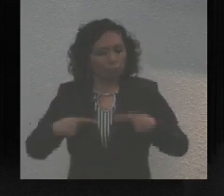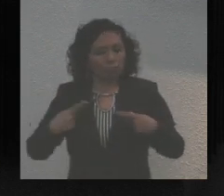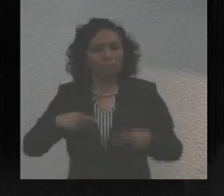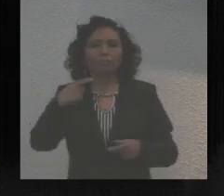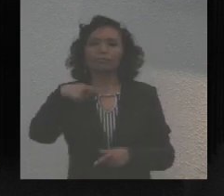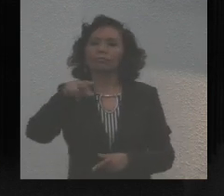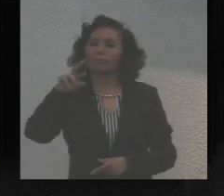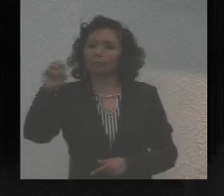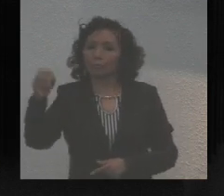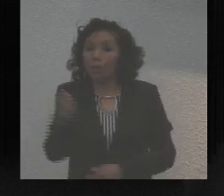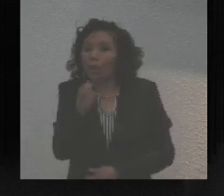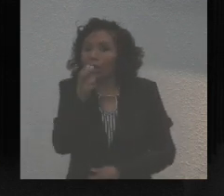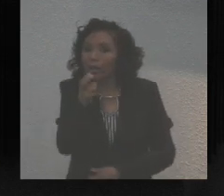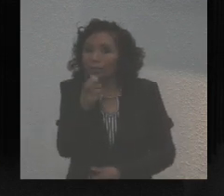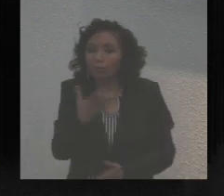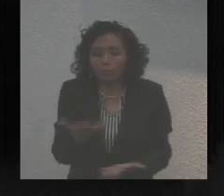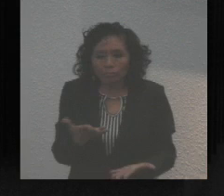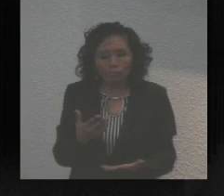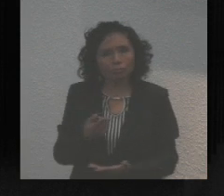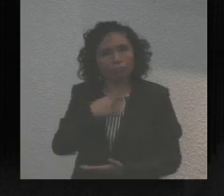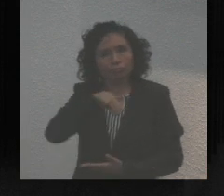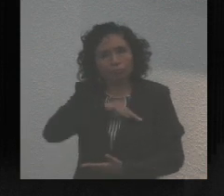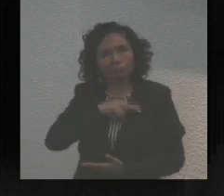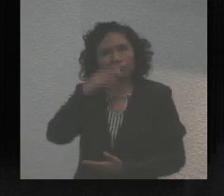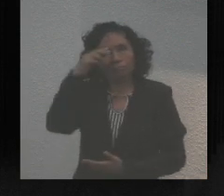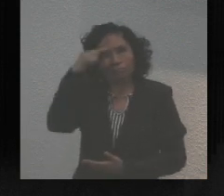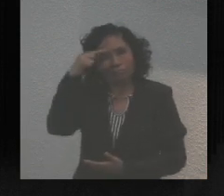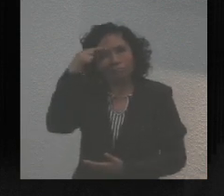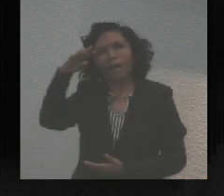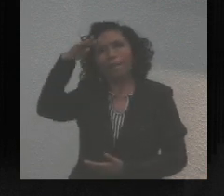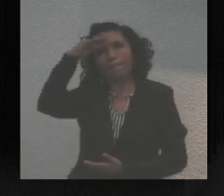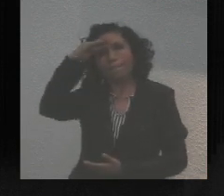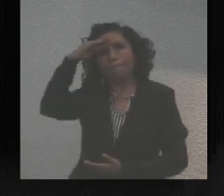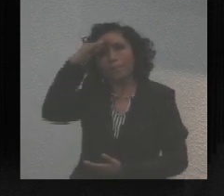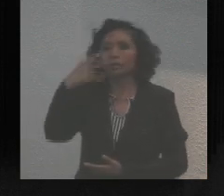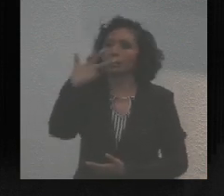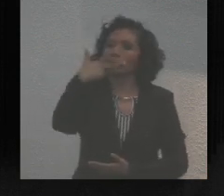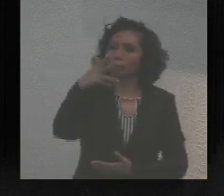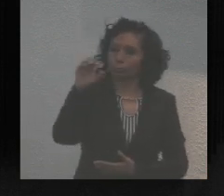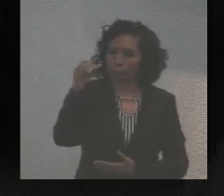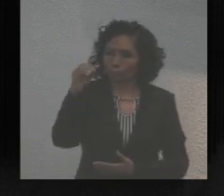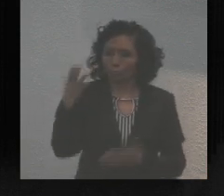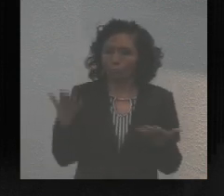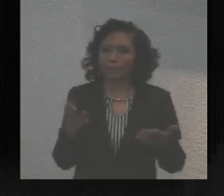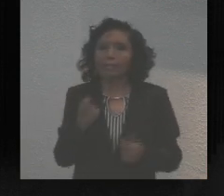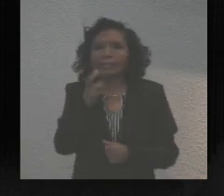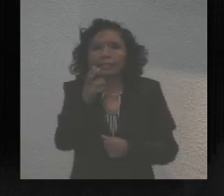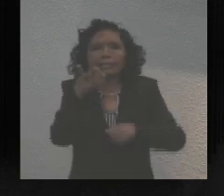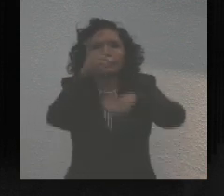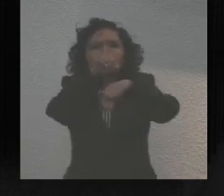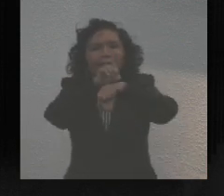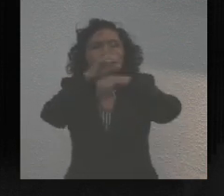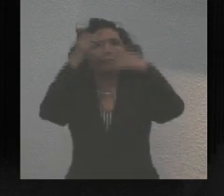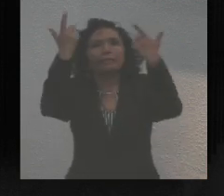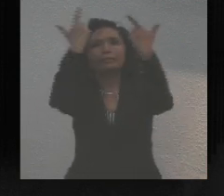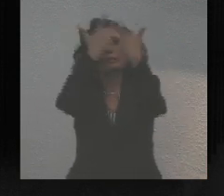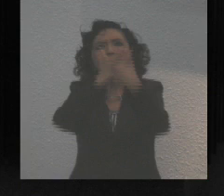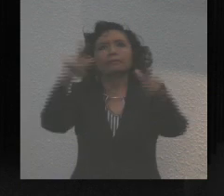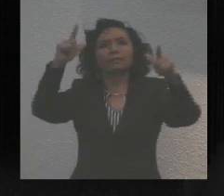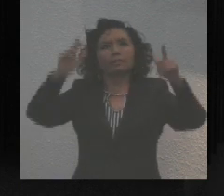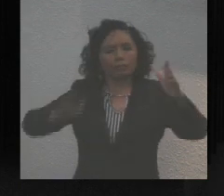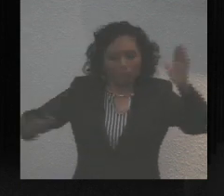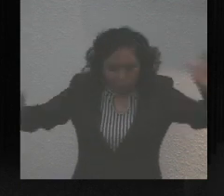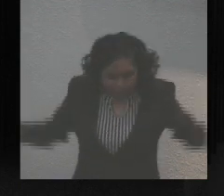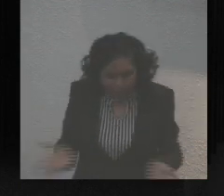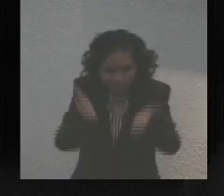que nosotros tenemos que rescatar en esta fecha, en este 8 de octubre, ese deseo de libertad que impulsó a